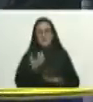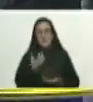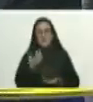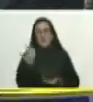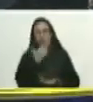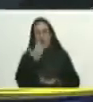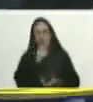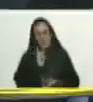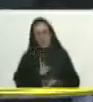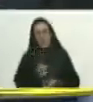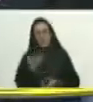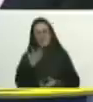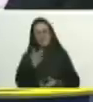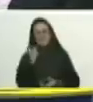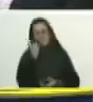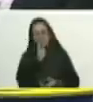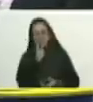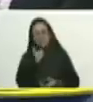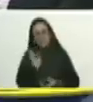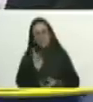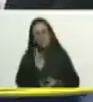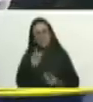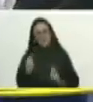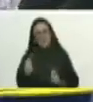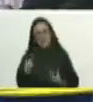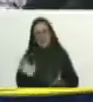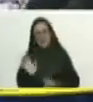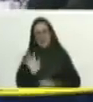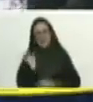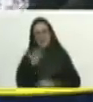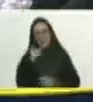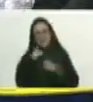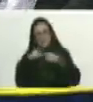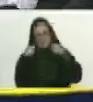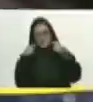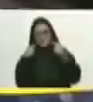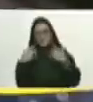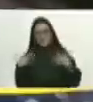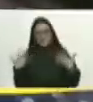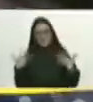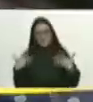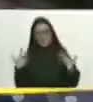¿verdad? No hay que ser tan amargado, ¿ah? Bueno.